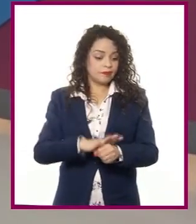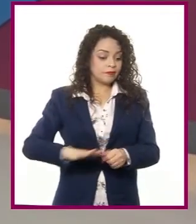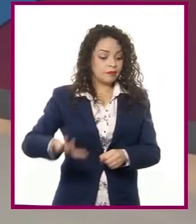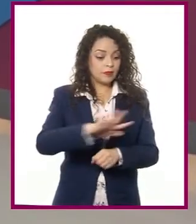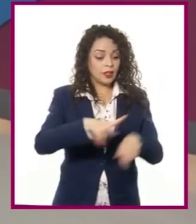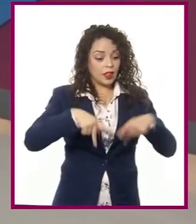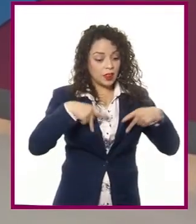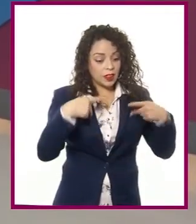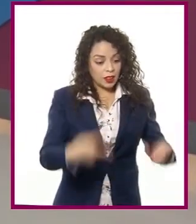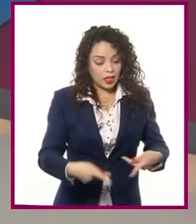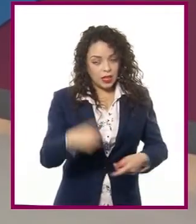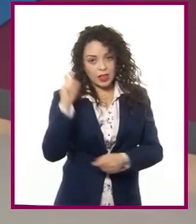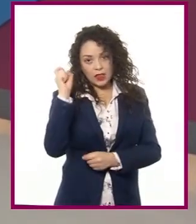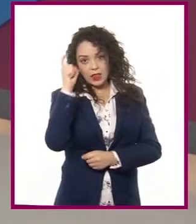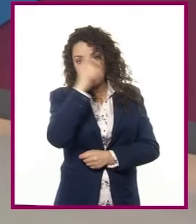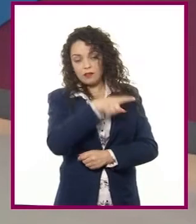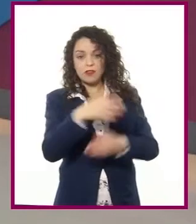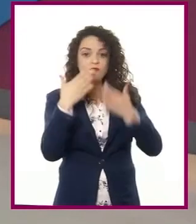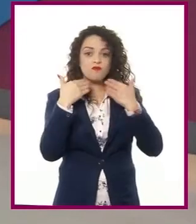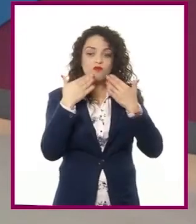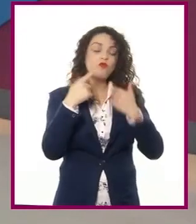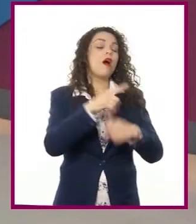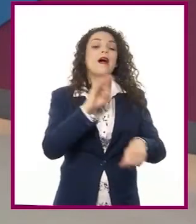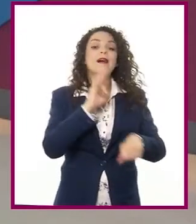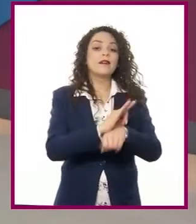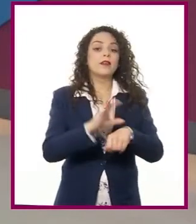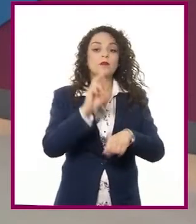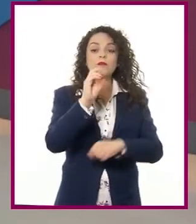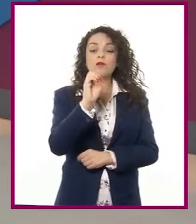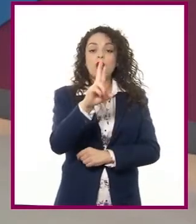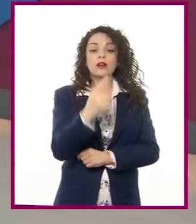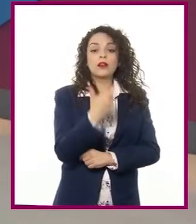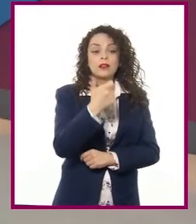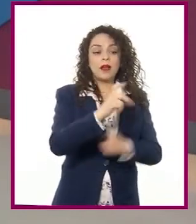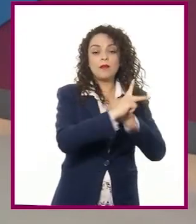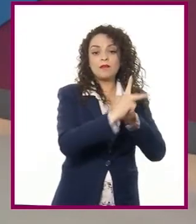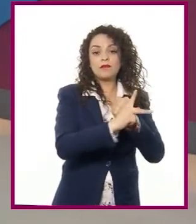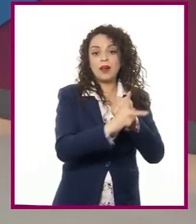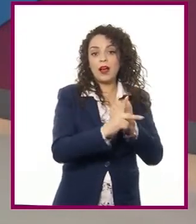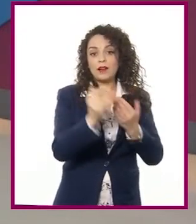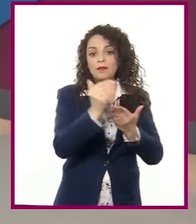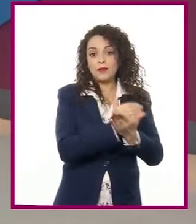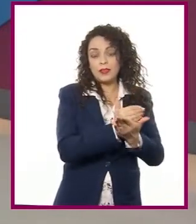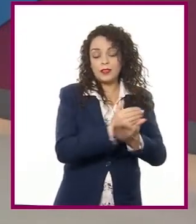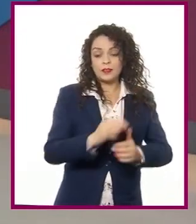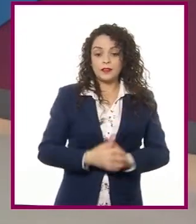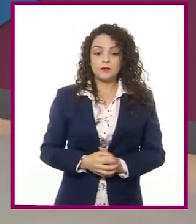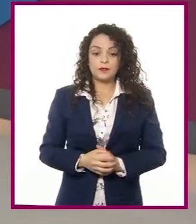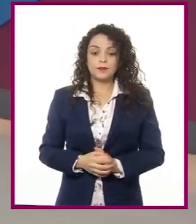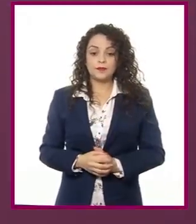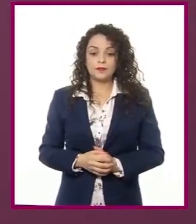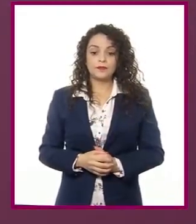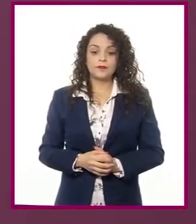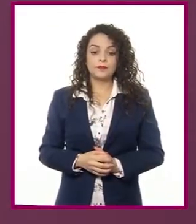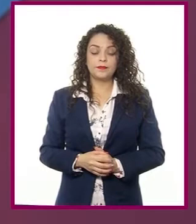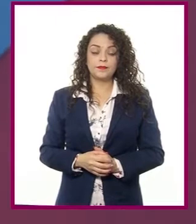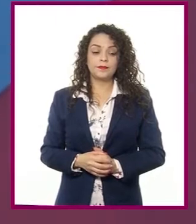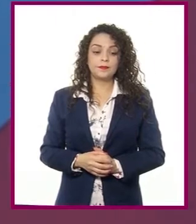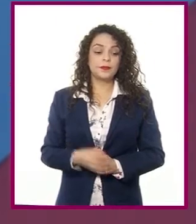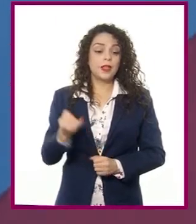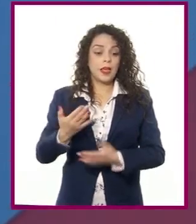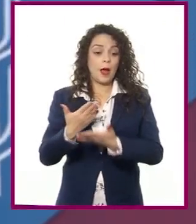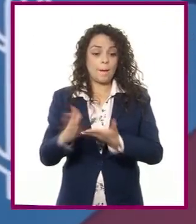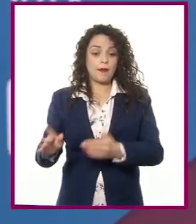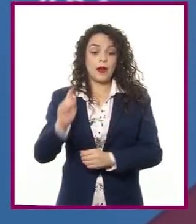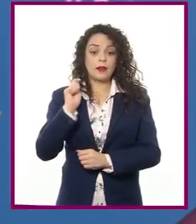dependientes. En el caso de nuestro país, se han firmado diversos acuerdos comerciales como el antes mencionado GATT. Además de